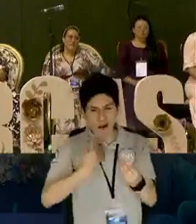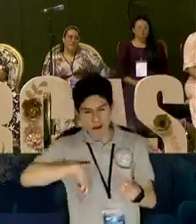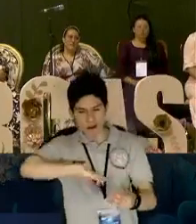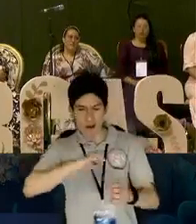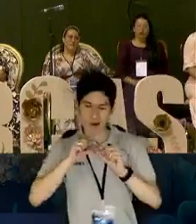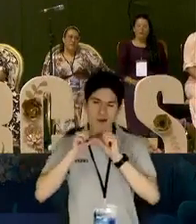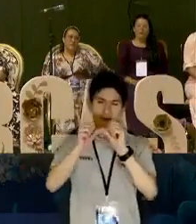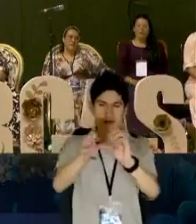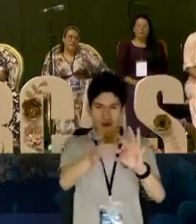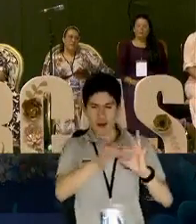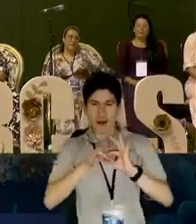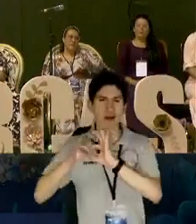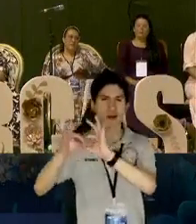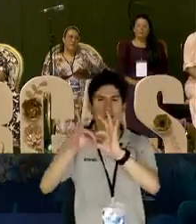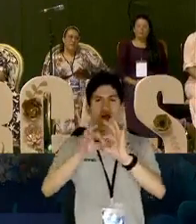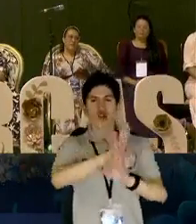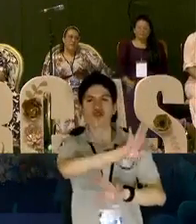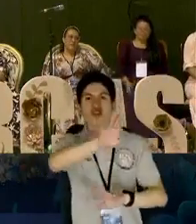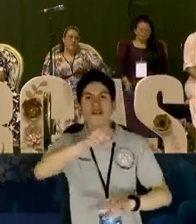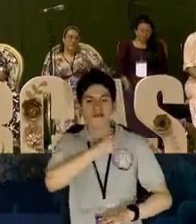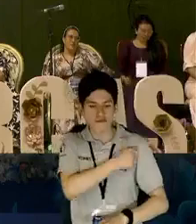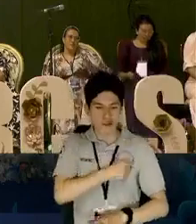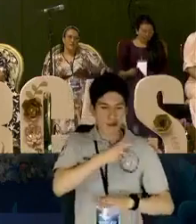la unidad. Póngase en sus pies.